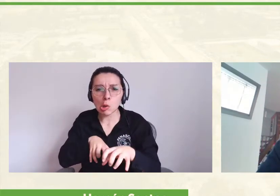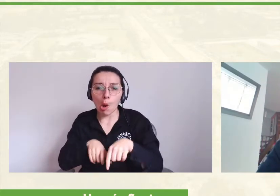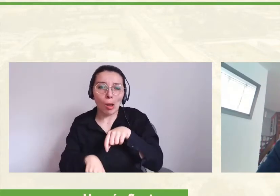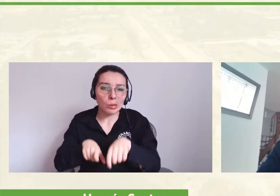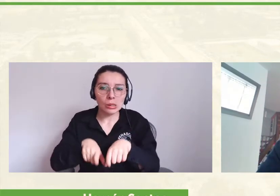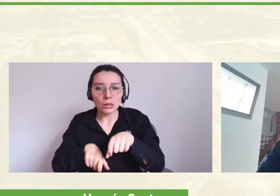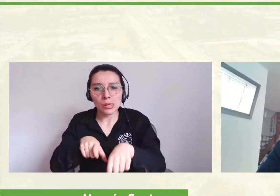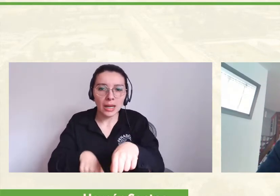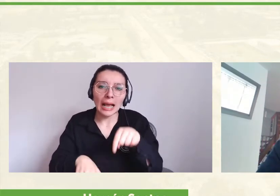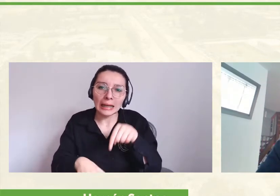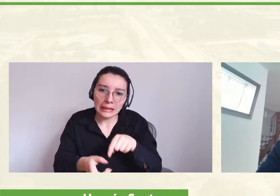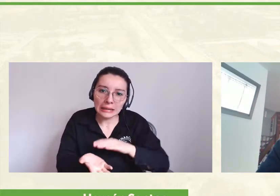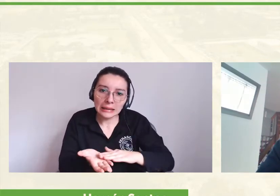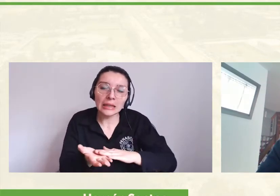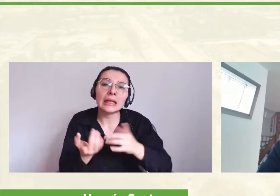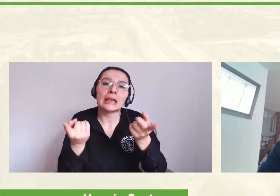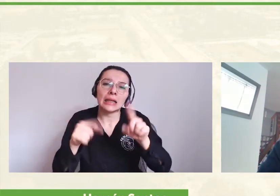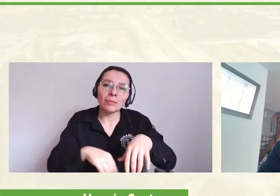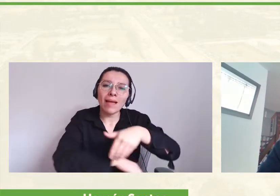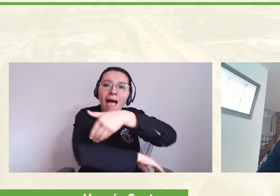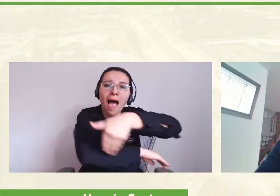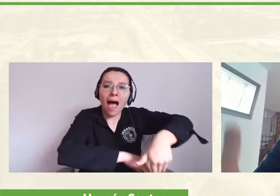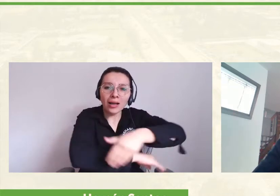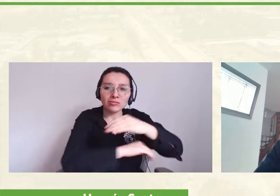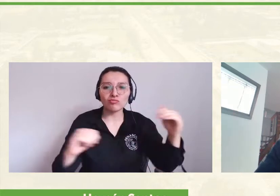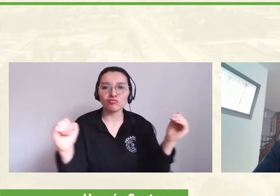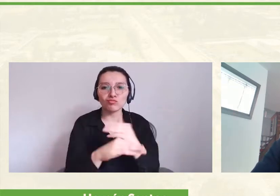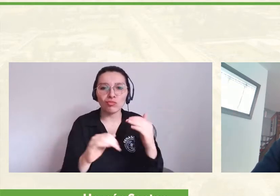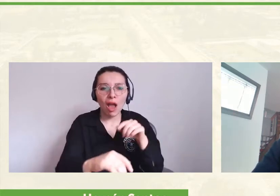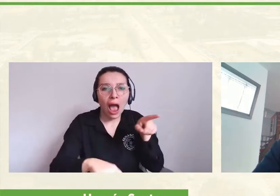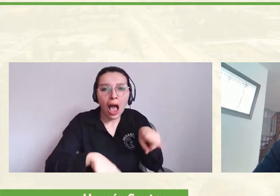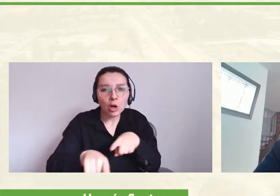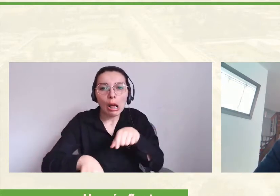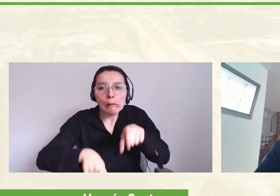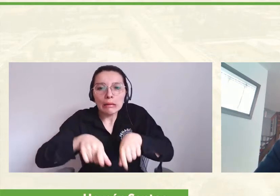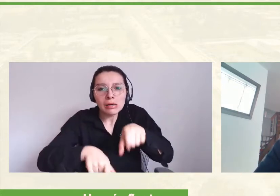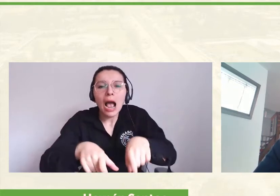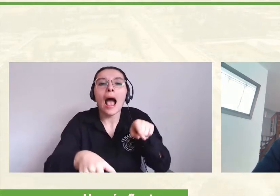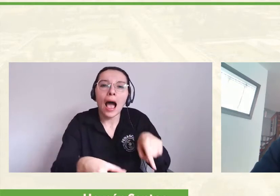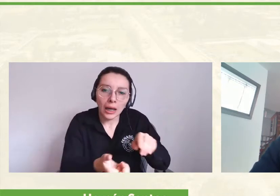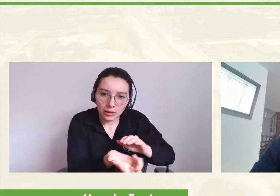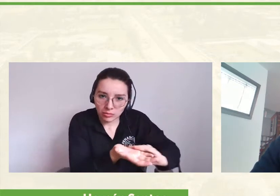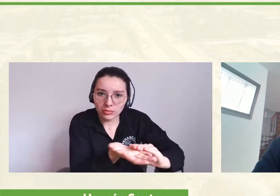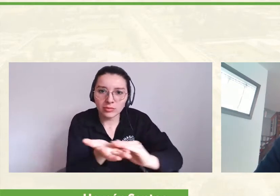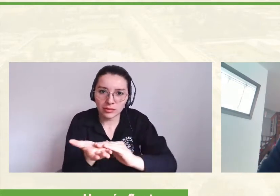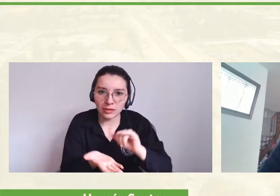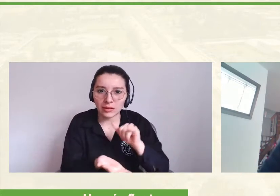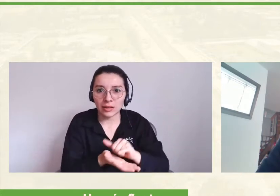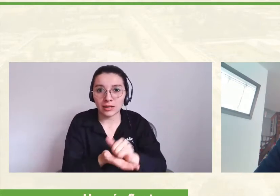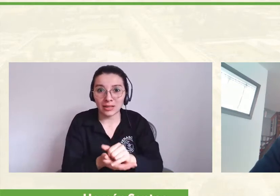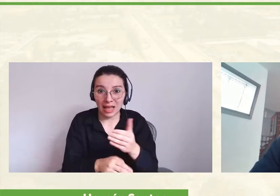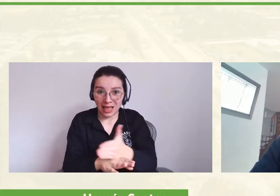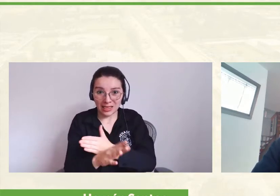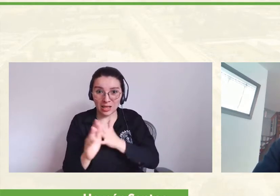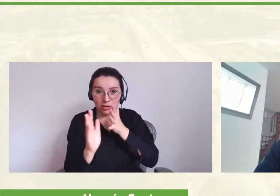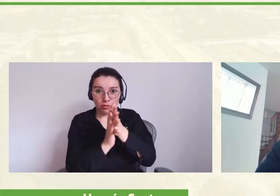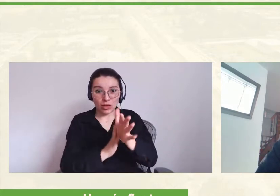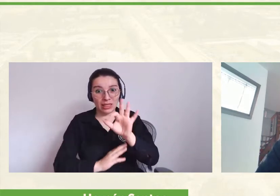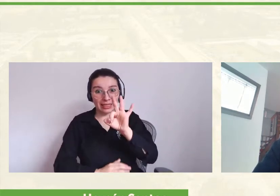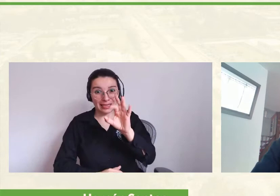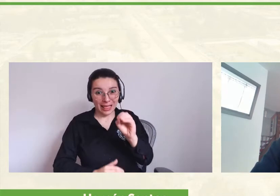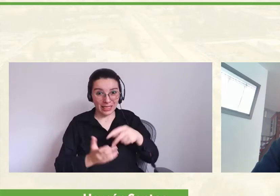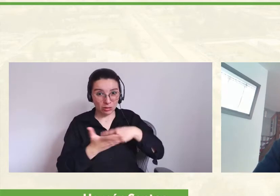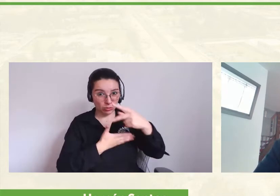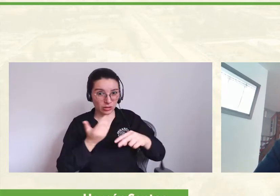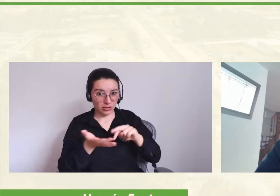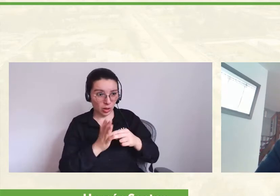de mantenimiento vial. Entonces, dentro de todo este universo que hablaba Camilo, de los 30 postulaciones, incluidas las de este año,